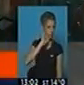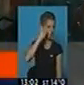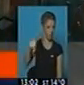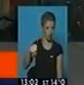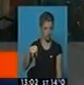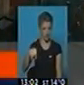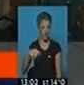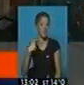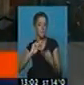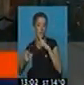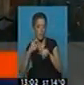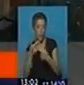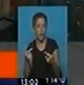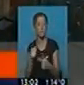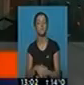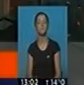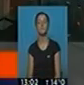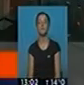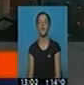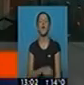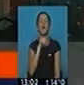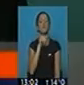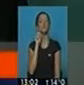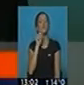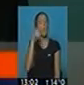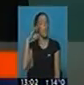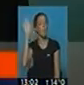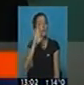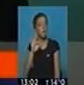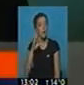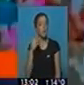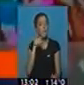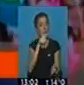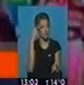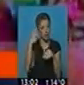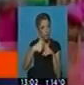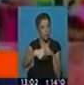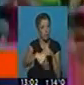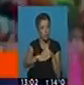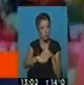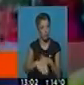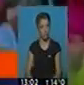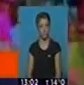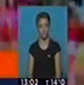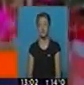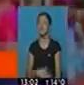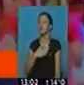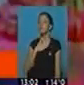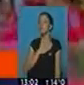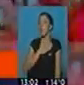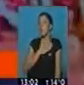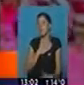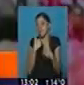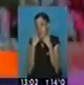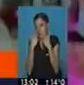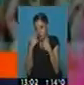abrieron un canal. ¿Cuál es tu mirada al respecto y qué posibilidades de acción hay? El problema es, yo no sé cómo va, no sé cómo